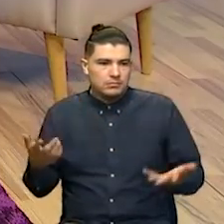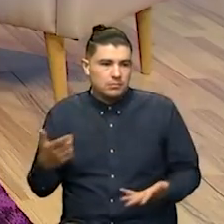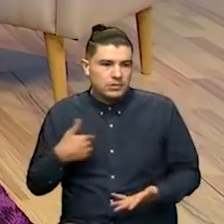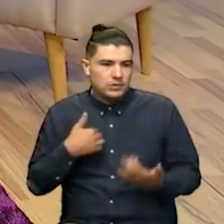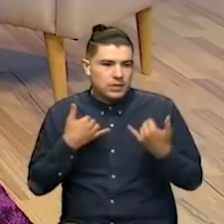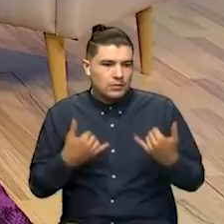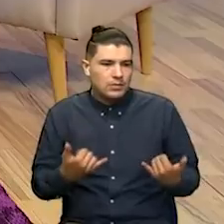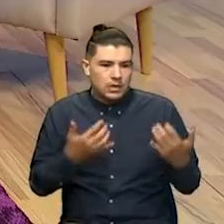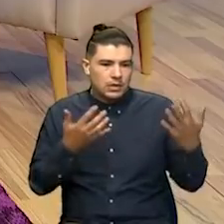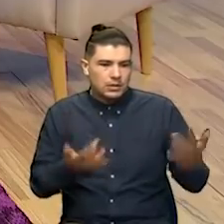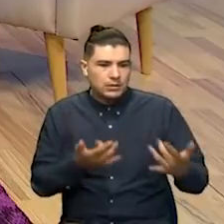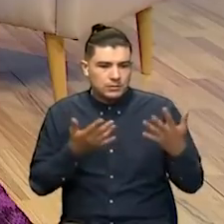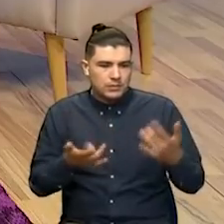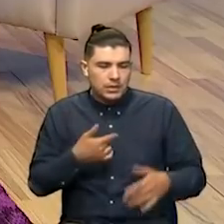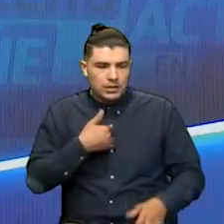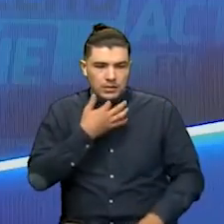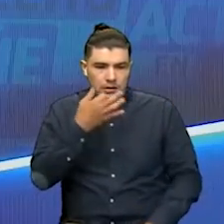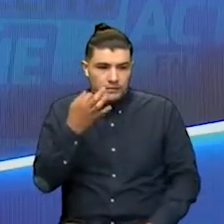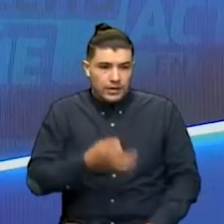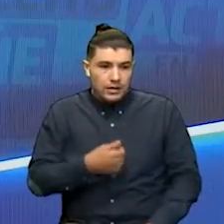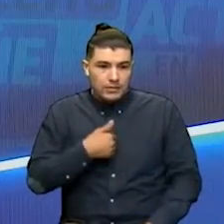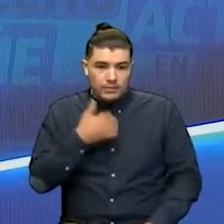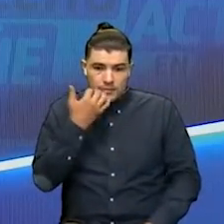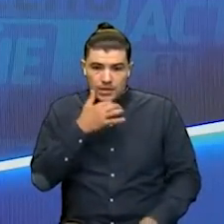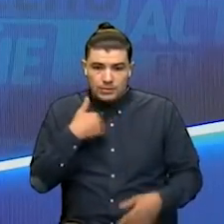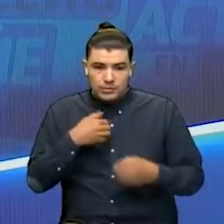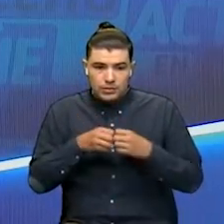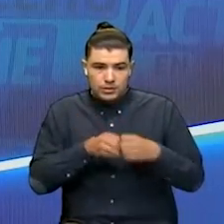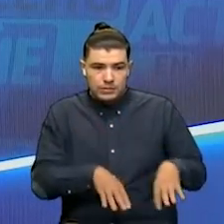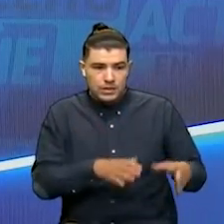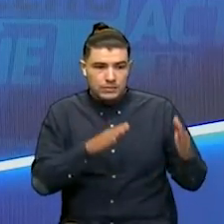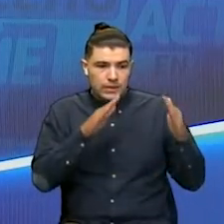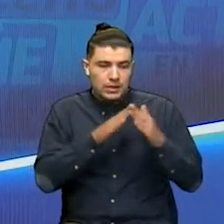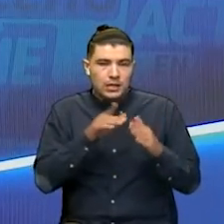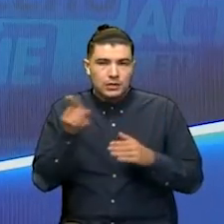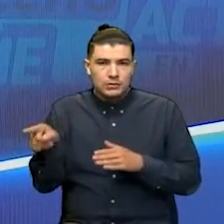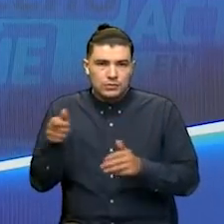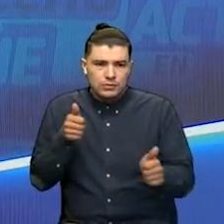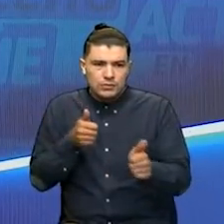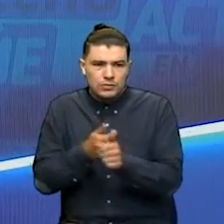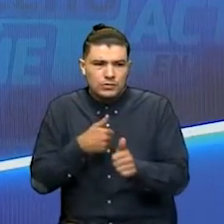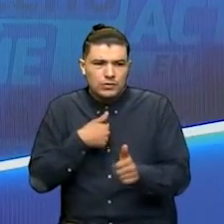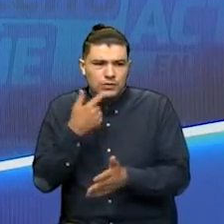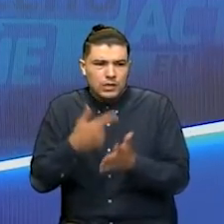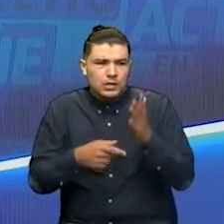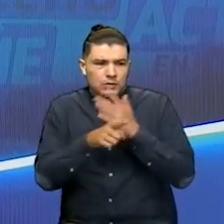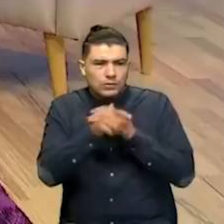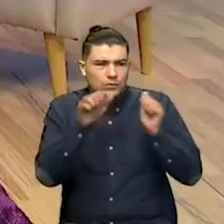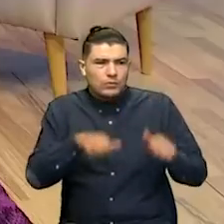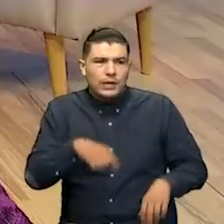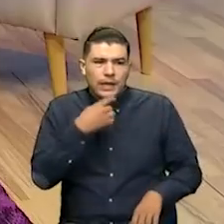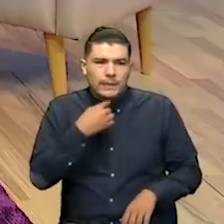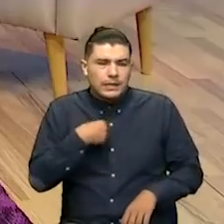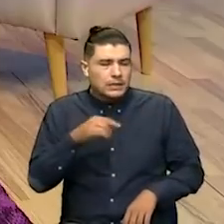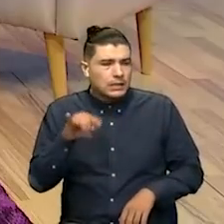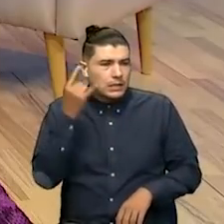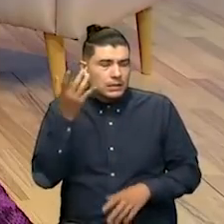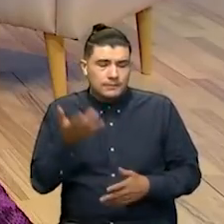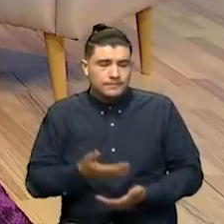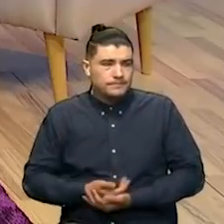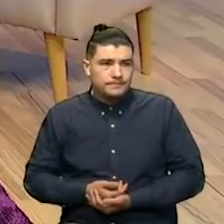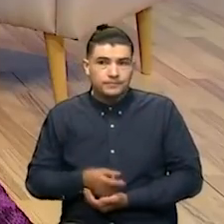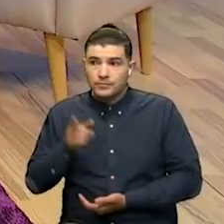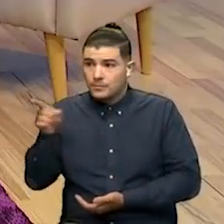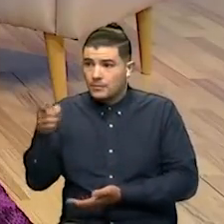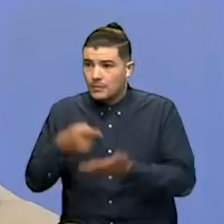a la espera porque pues de verdad me da miedo perder mi casa. Quisiera que el doctor me asesorara, ¿qué podía decirme? Muy bien. Abogado, ¿qué le podemos decir